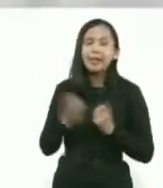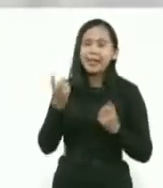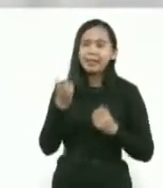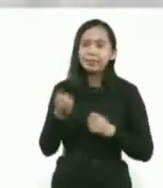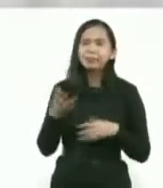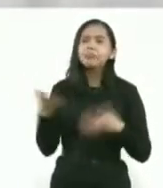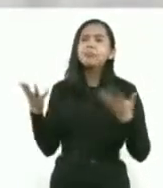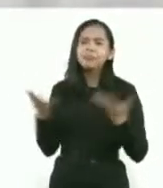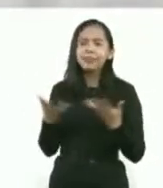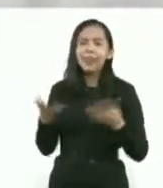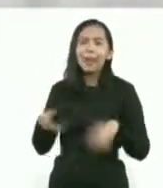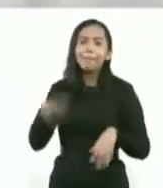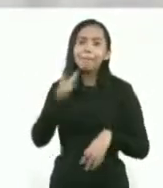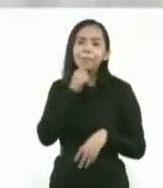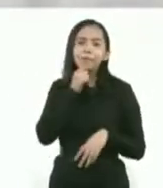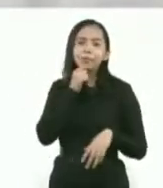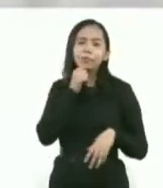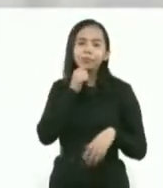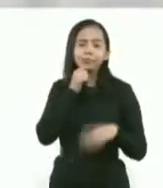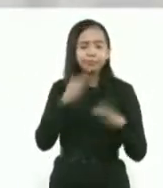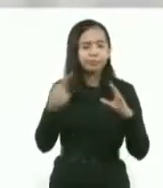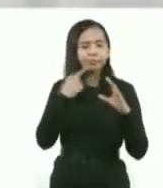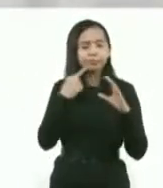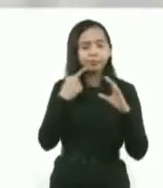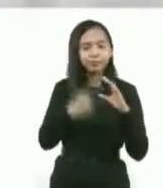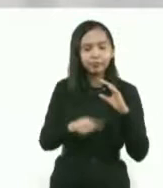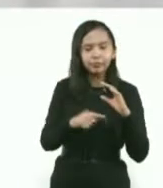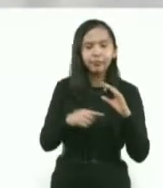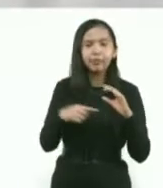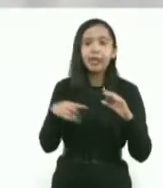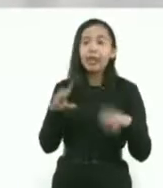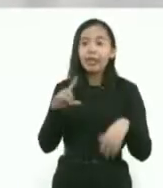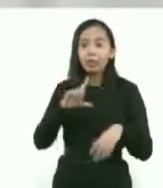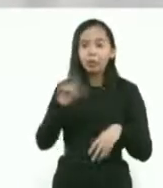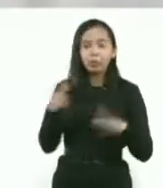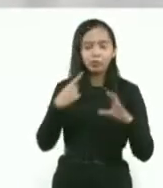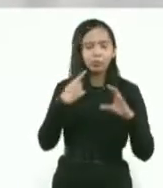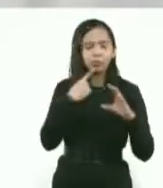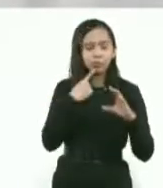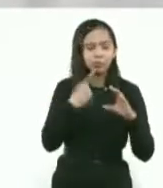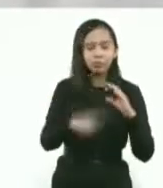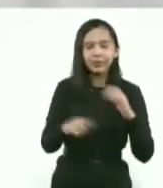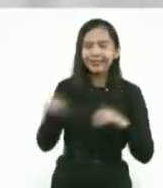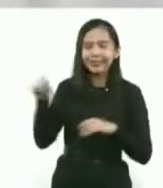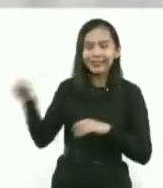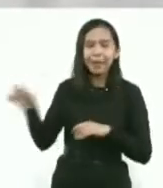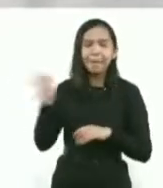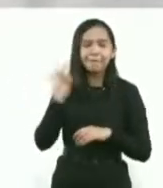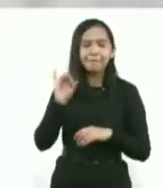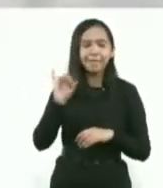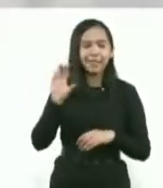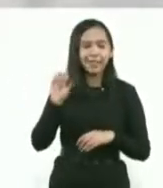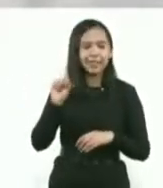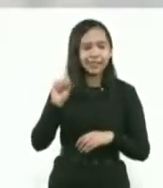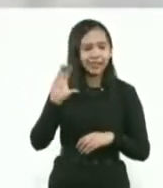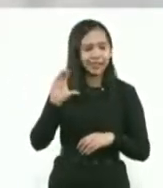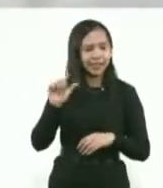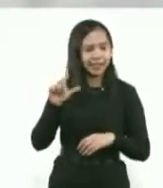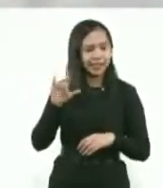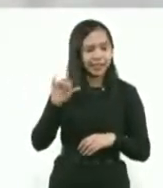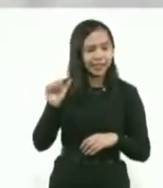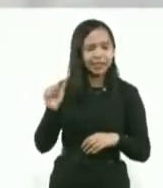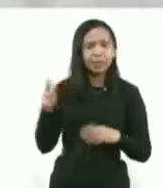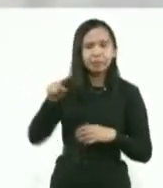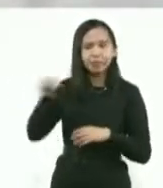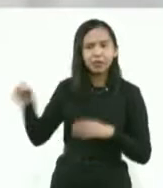hace que los policías presenten una denuncia y sobre la denuncia la fiscalía lo presenta al